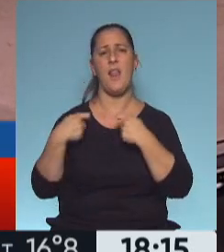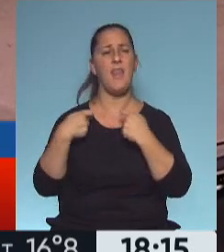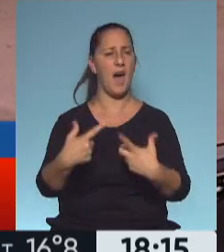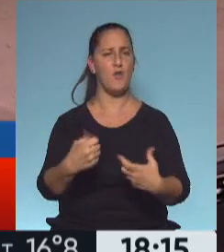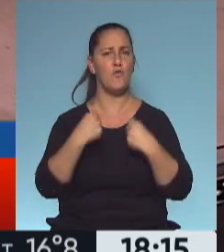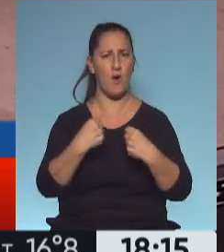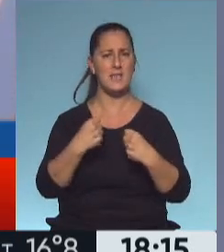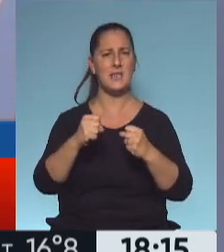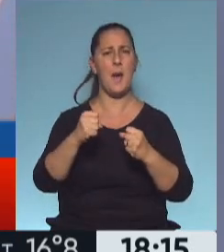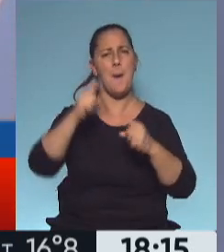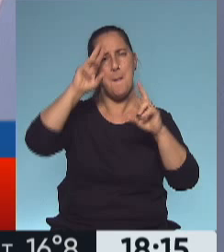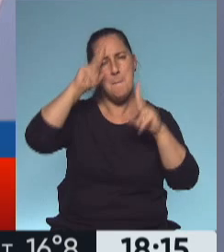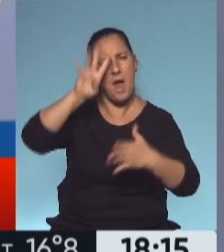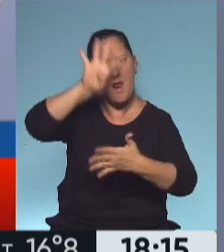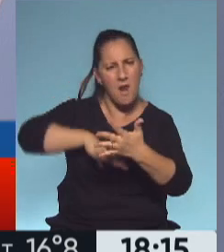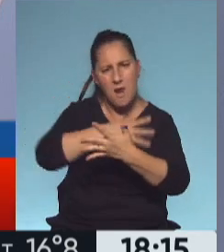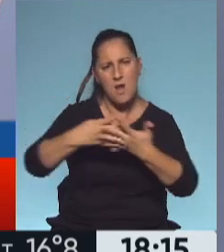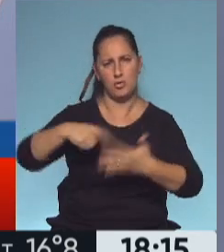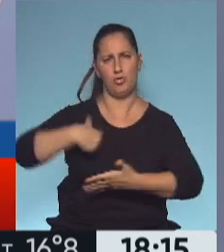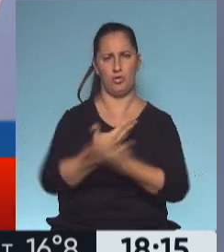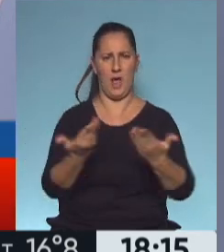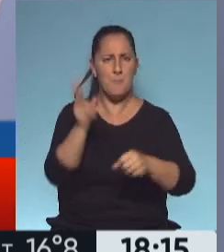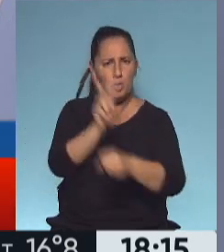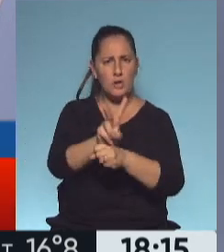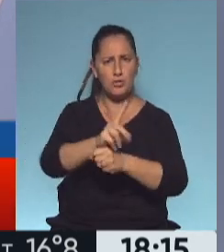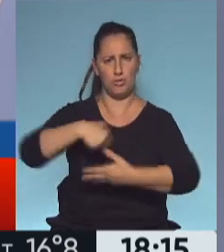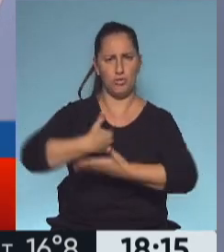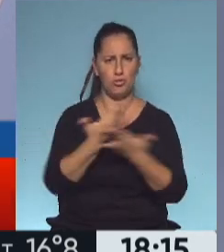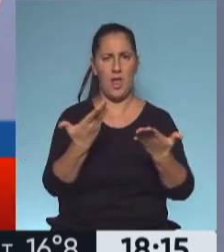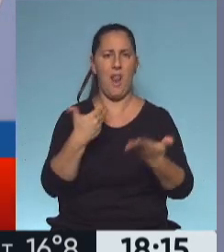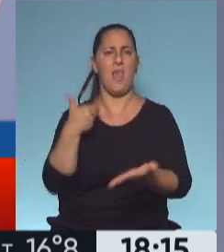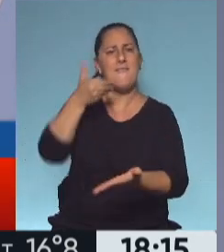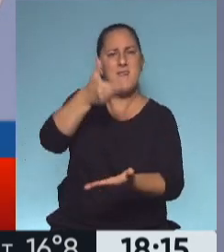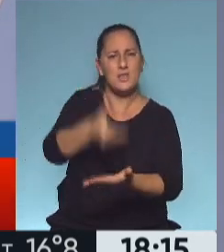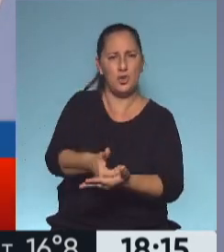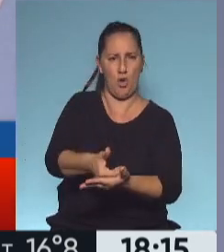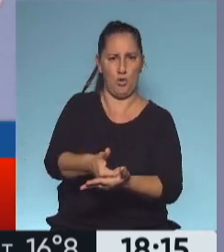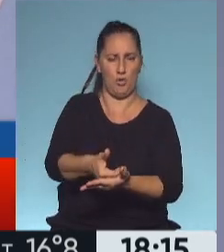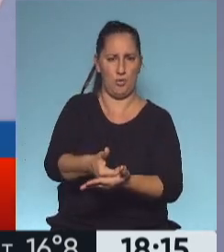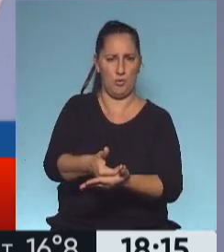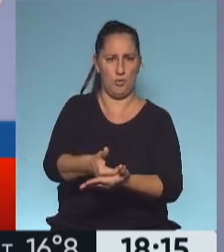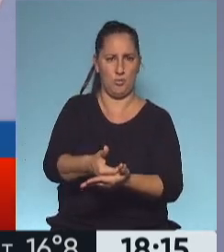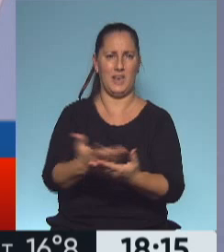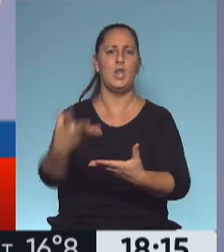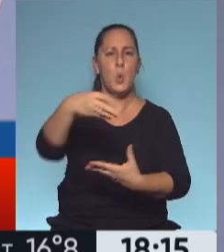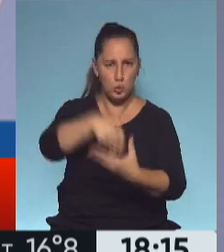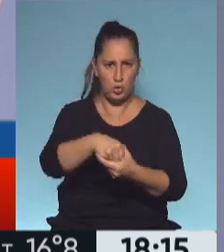la política social, la protección social, la inversión en